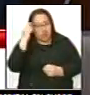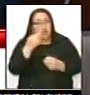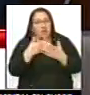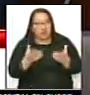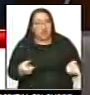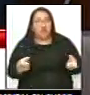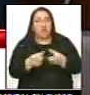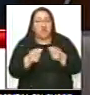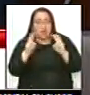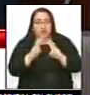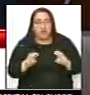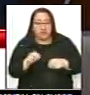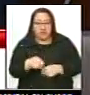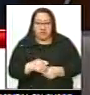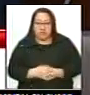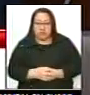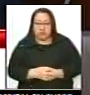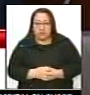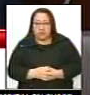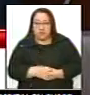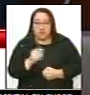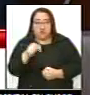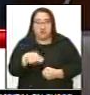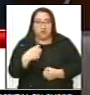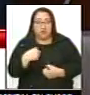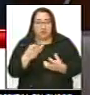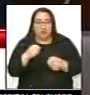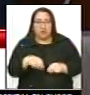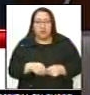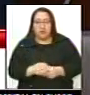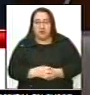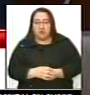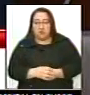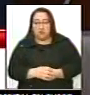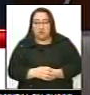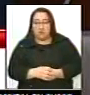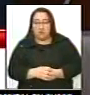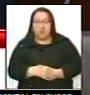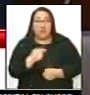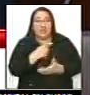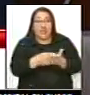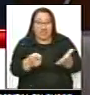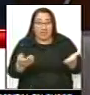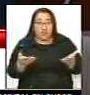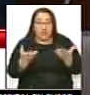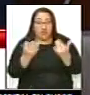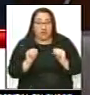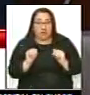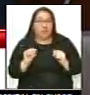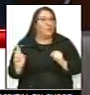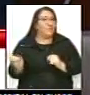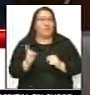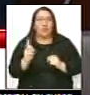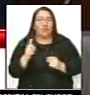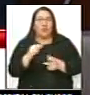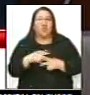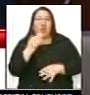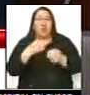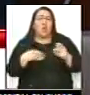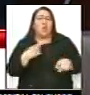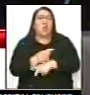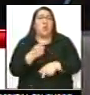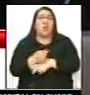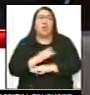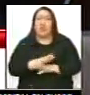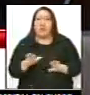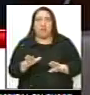la comisión investigadora respectiva. Y eso es lo que queremos aquí. Que estos informes no sean solamente para juzgar a los